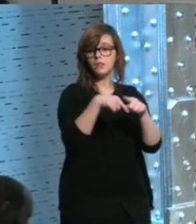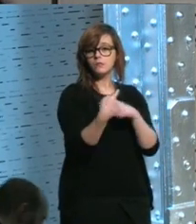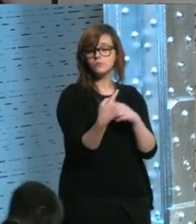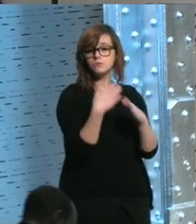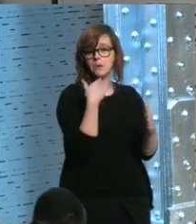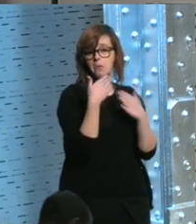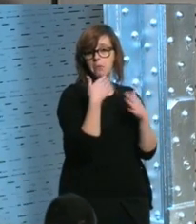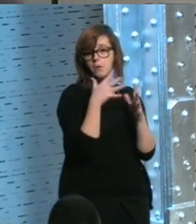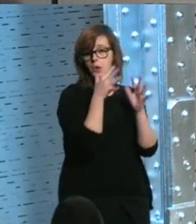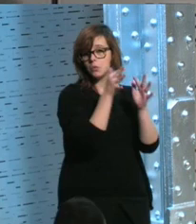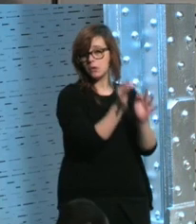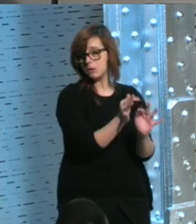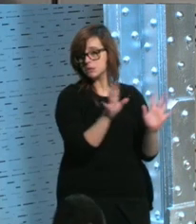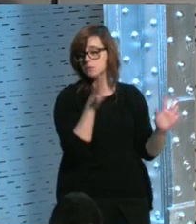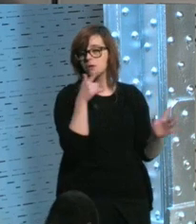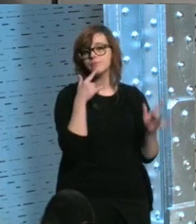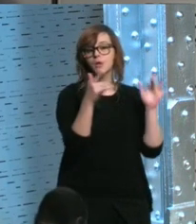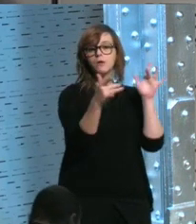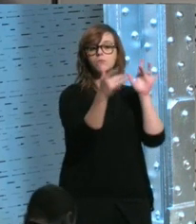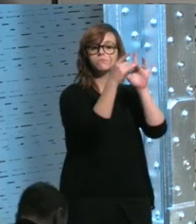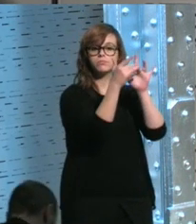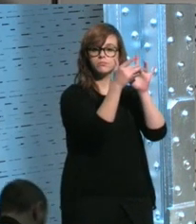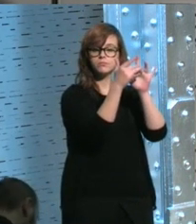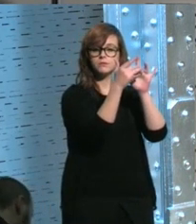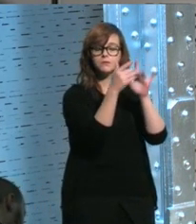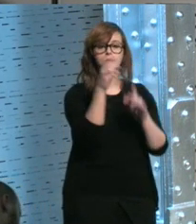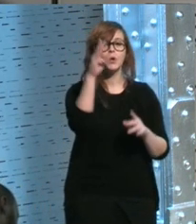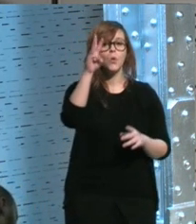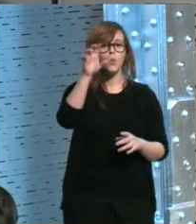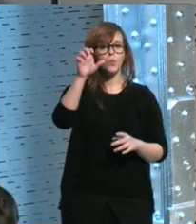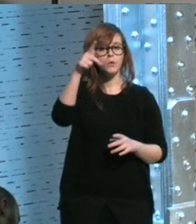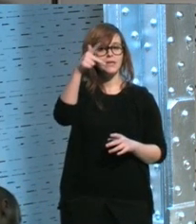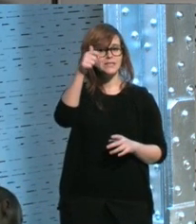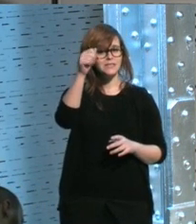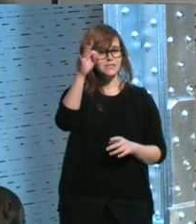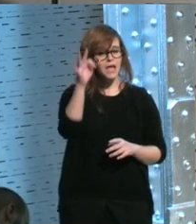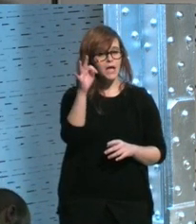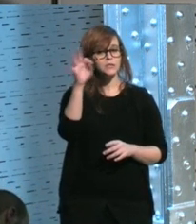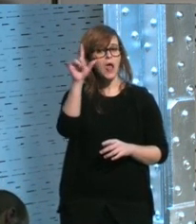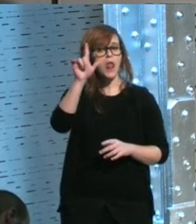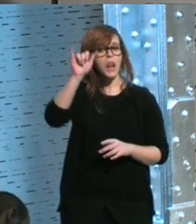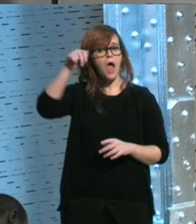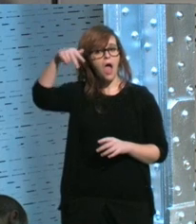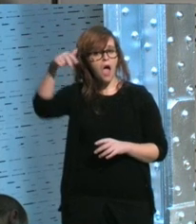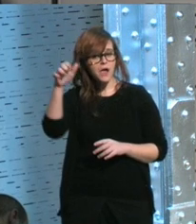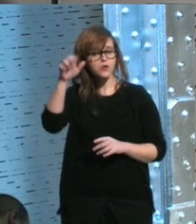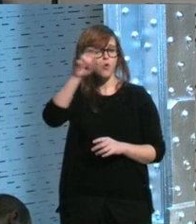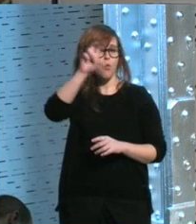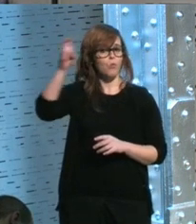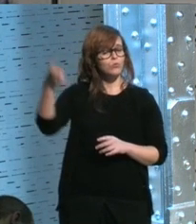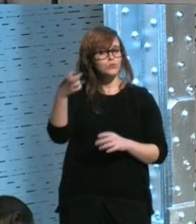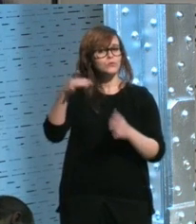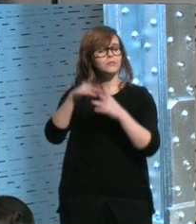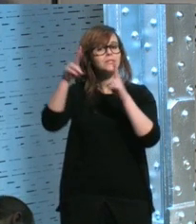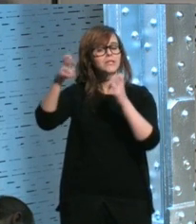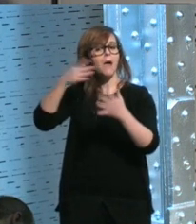pero estamos relacionados de cierta manera. En WeChat, en KakaoTalk y en Line pasa por las conversaciones y por